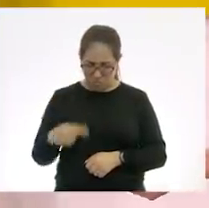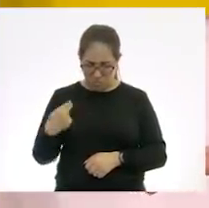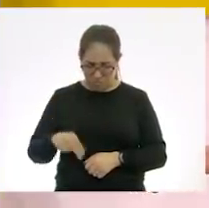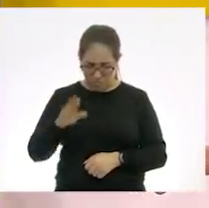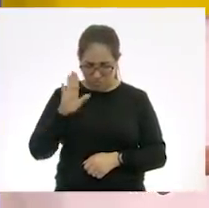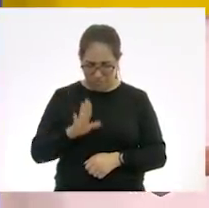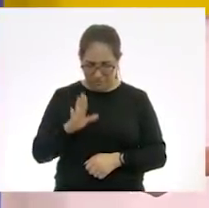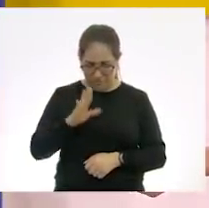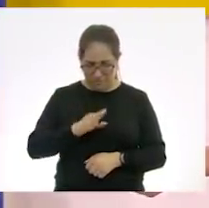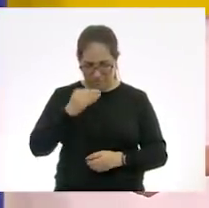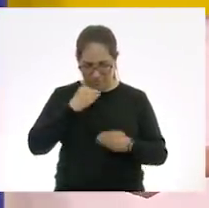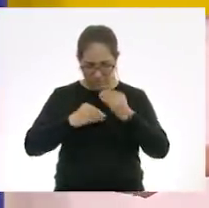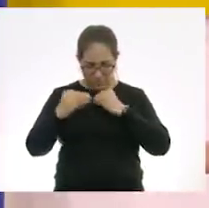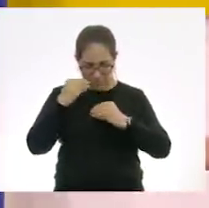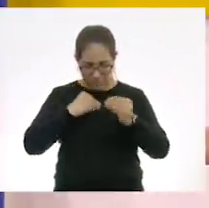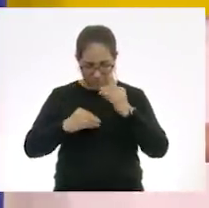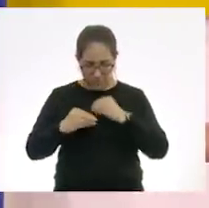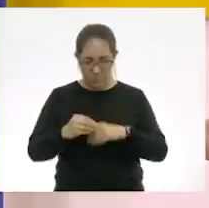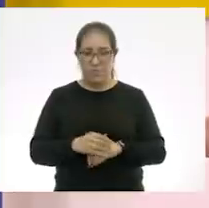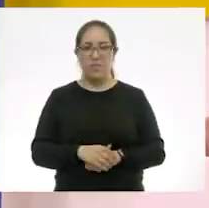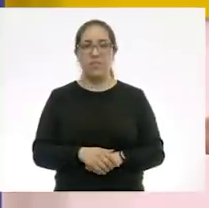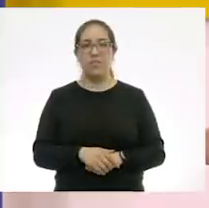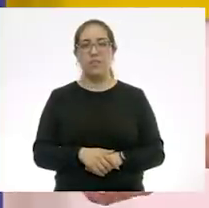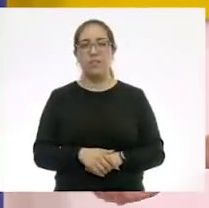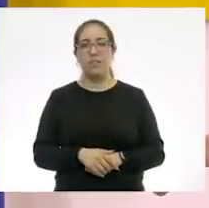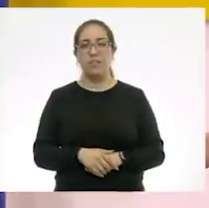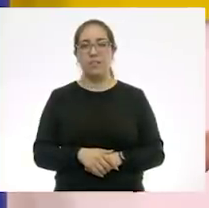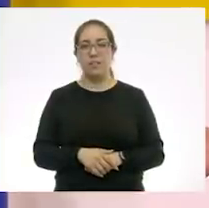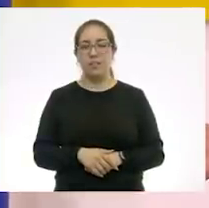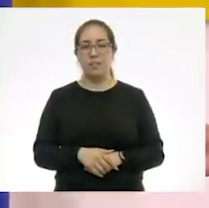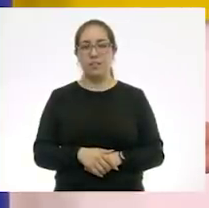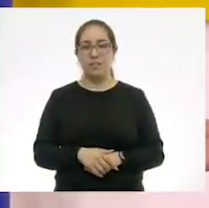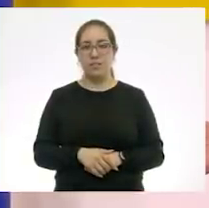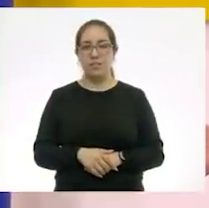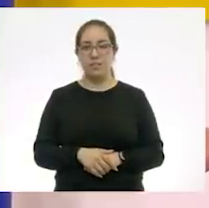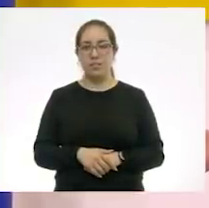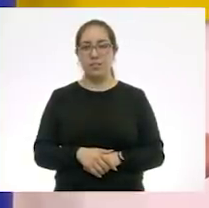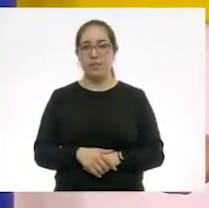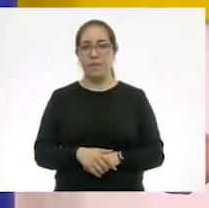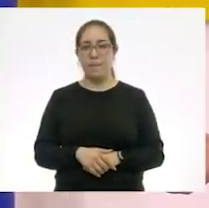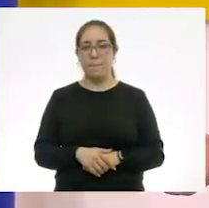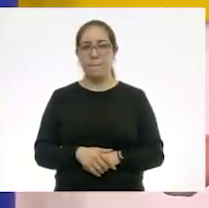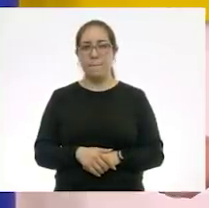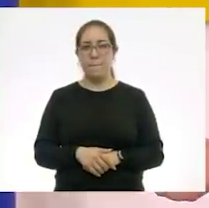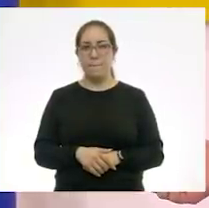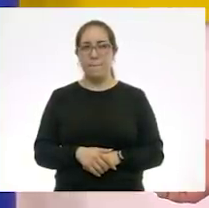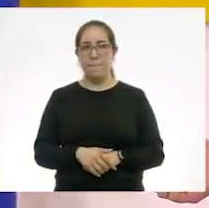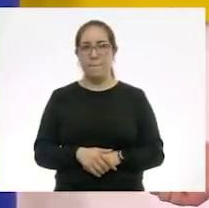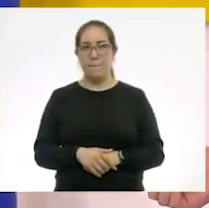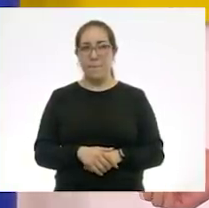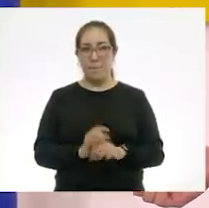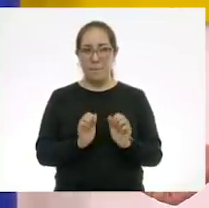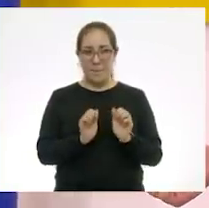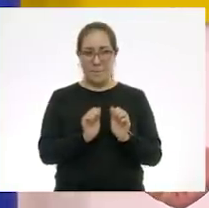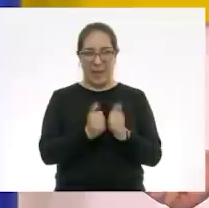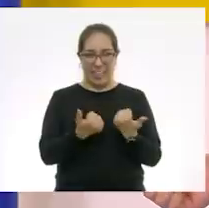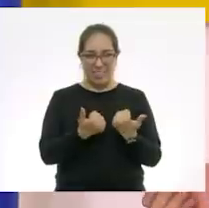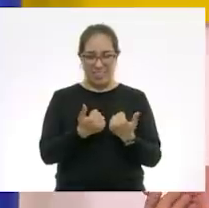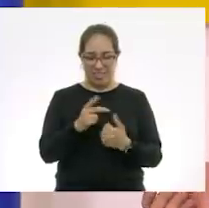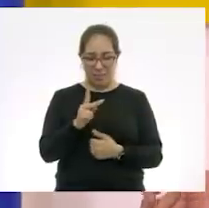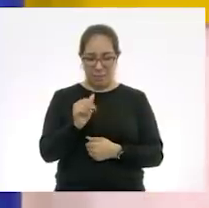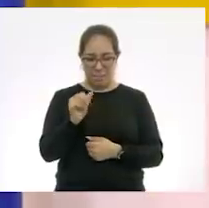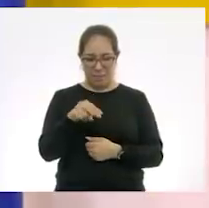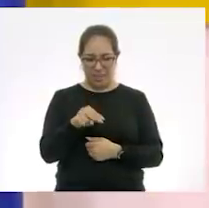de alimento, ¿verdad? Como de crear algo. Comenzaba con... ¿pan? ¿Pan?